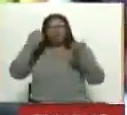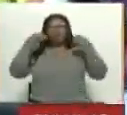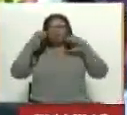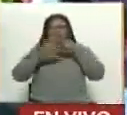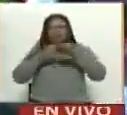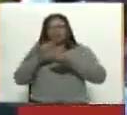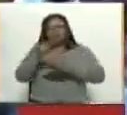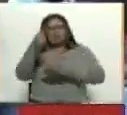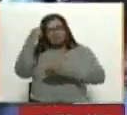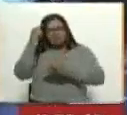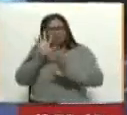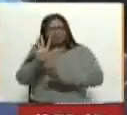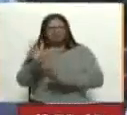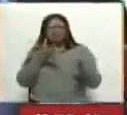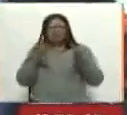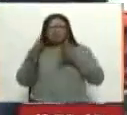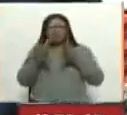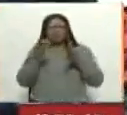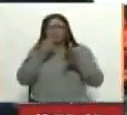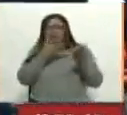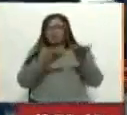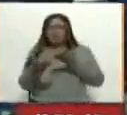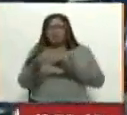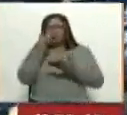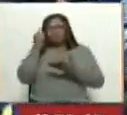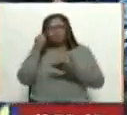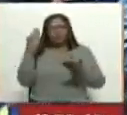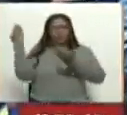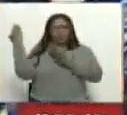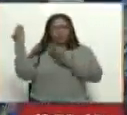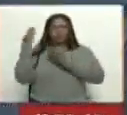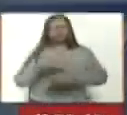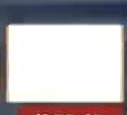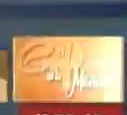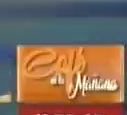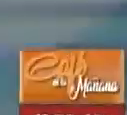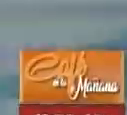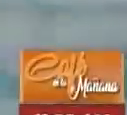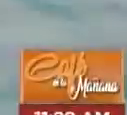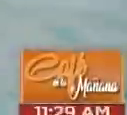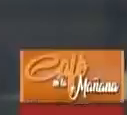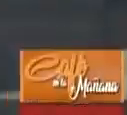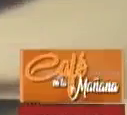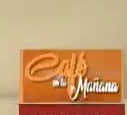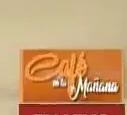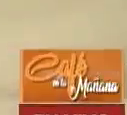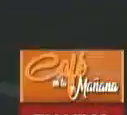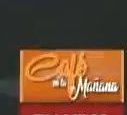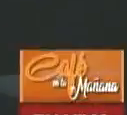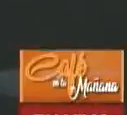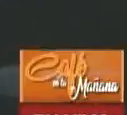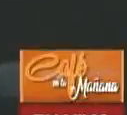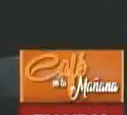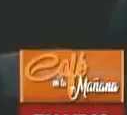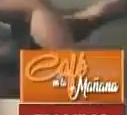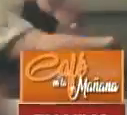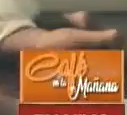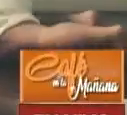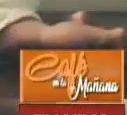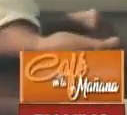para esta fecha cinco de marzo bienvenidas y bienvenidos adelante video se pone a mirar atrás la historia y consigue lo